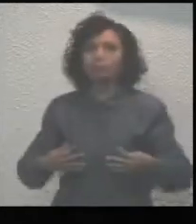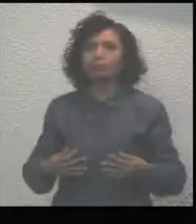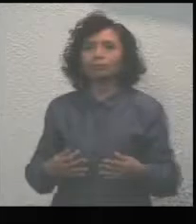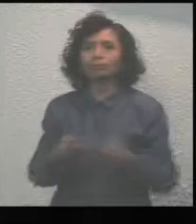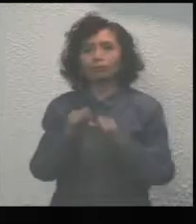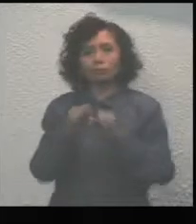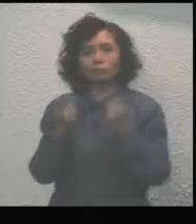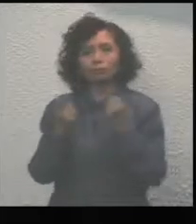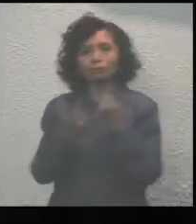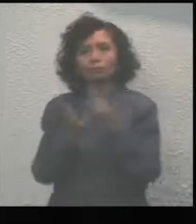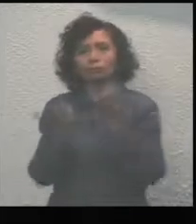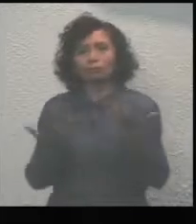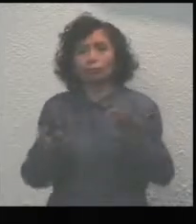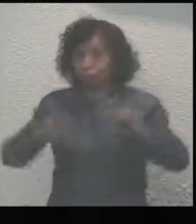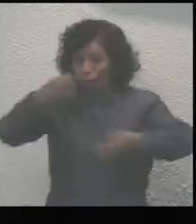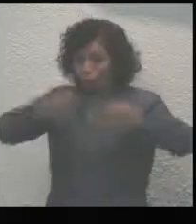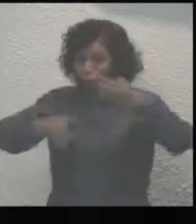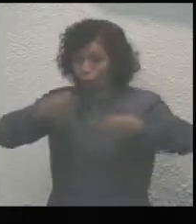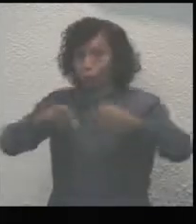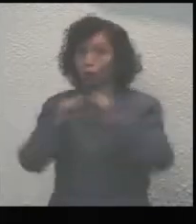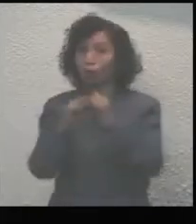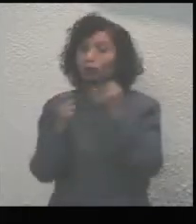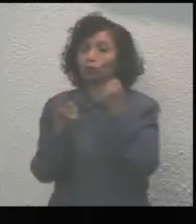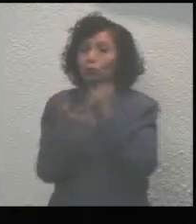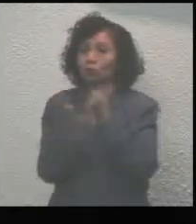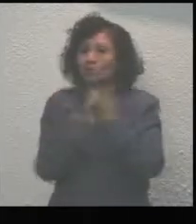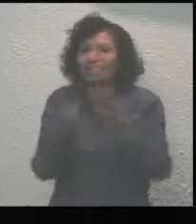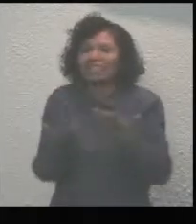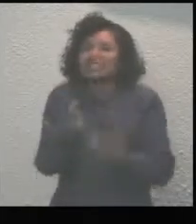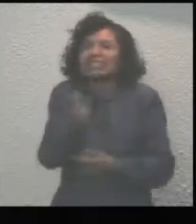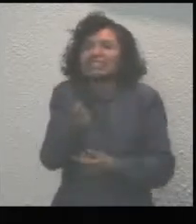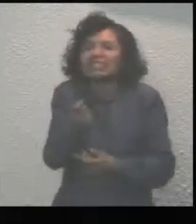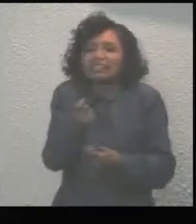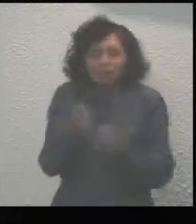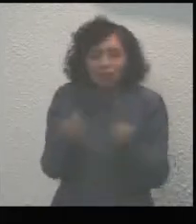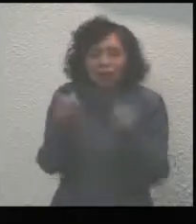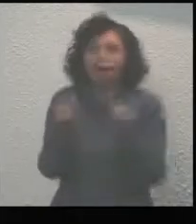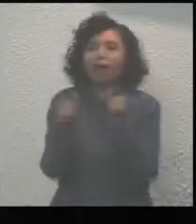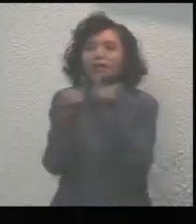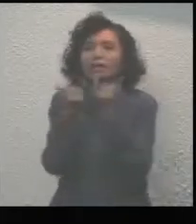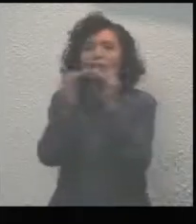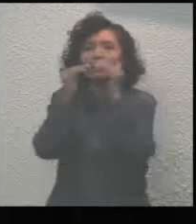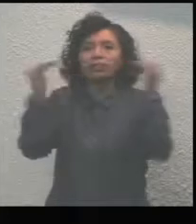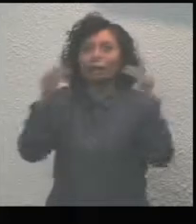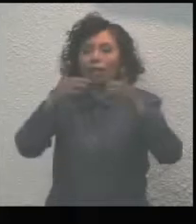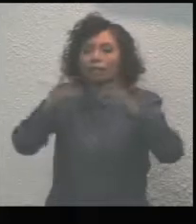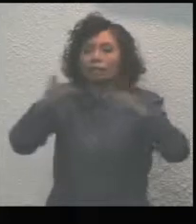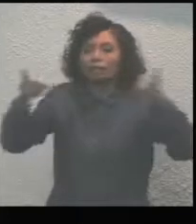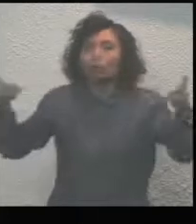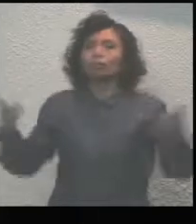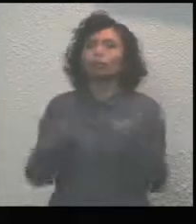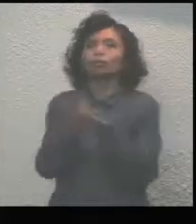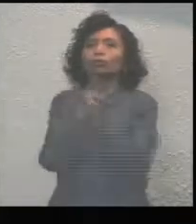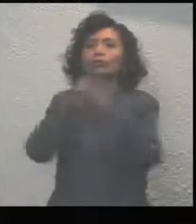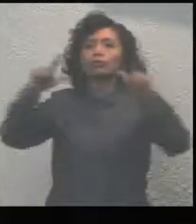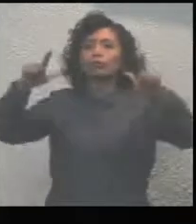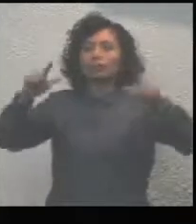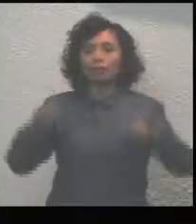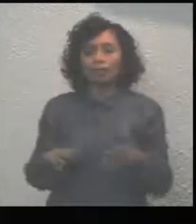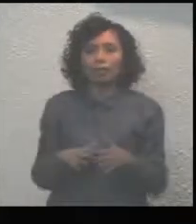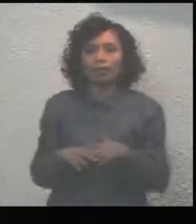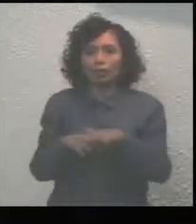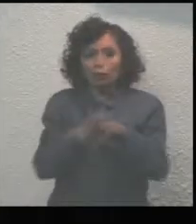colectiva. La justicia social es garantizar equidad, libertad, desarrollo, prosperidad fundada en